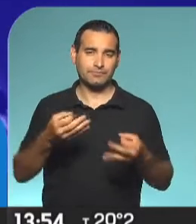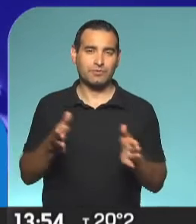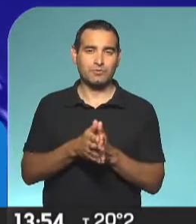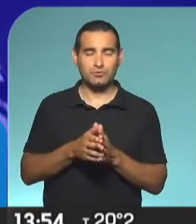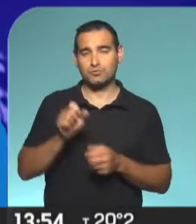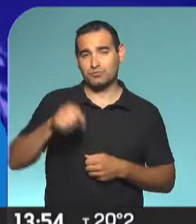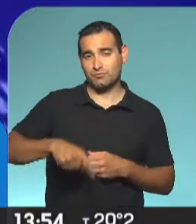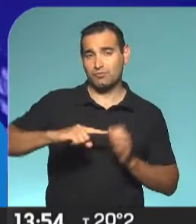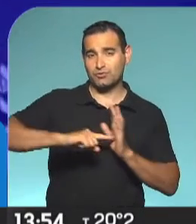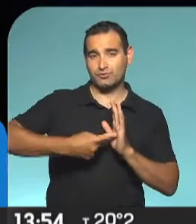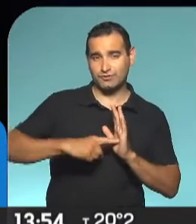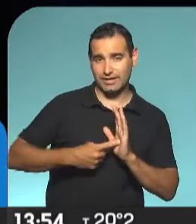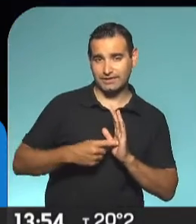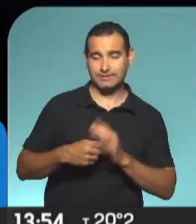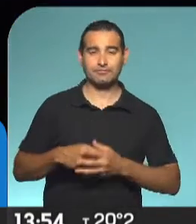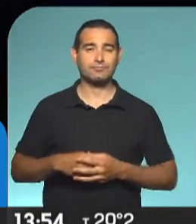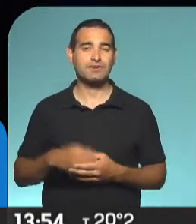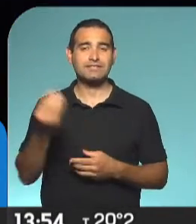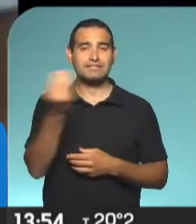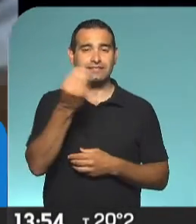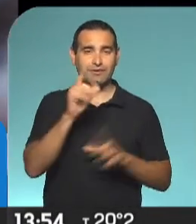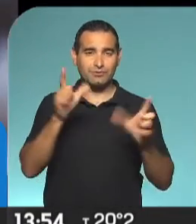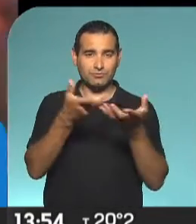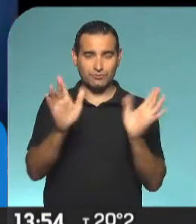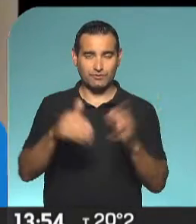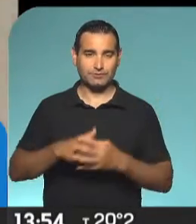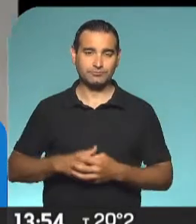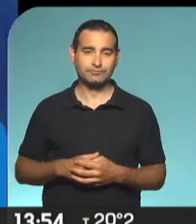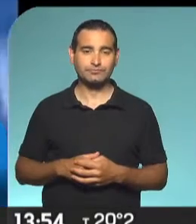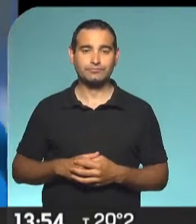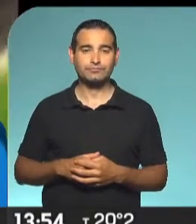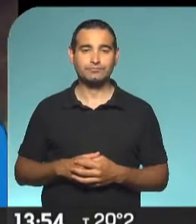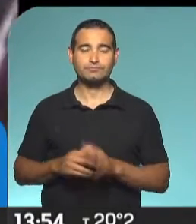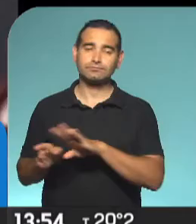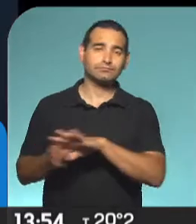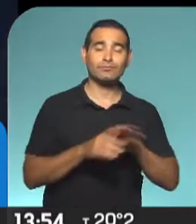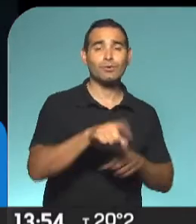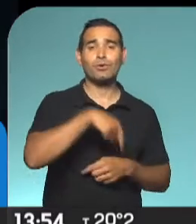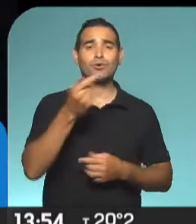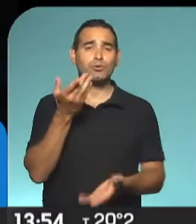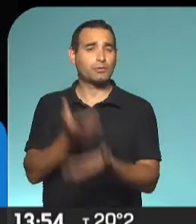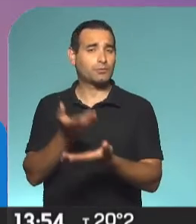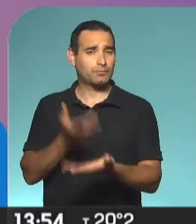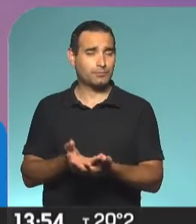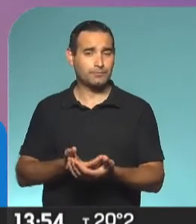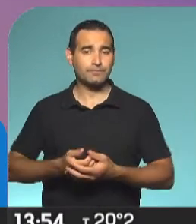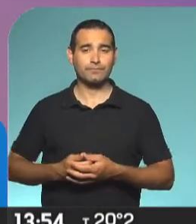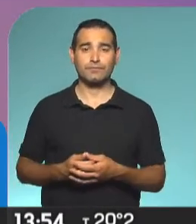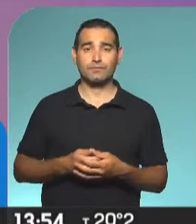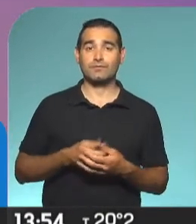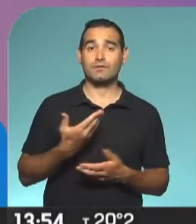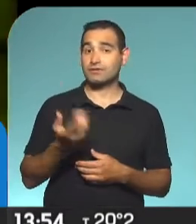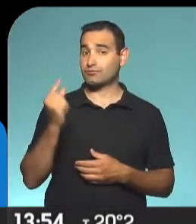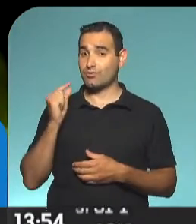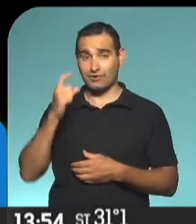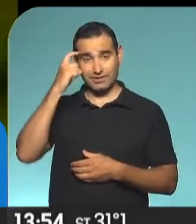de Buenos Aires en Código Provincia en El Dorado, el sábado en la TV pública. Tenemos otra propuesta. Hace unos minutos nada más, a las